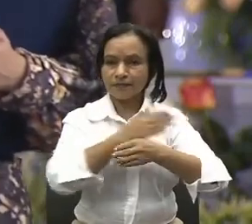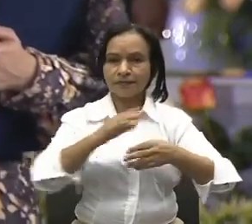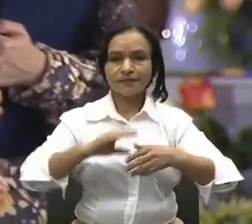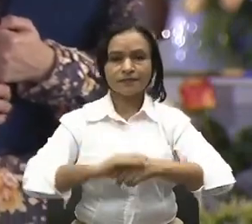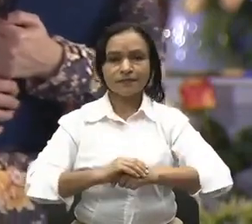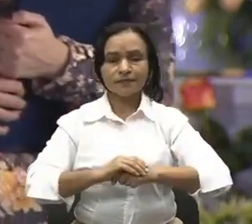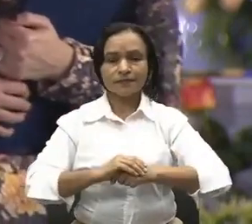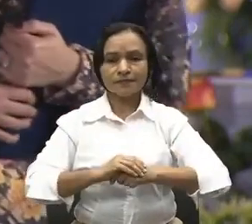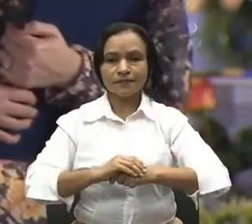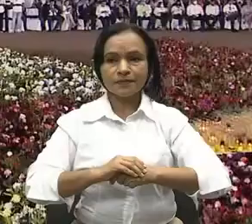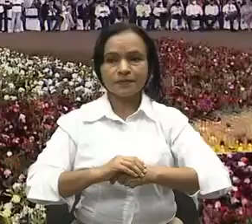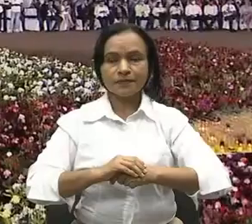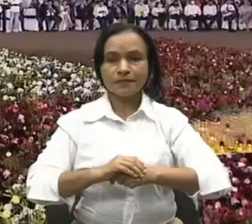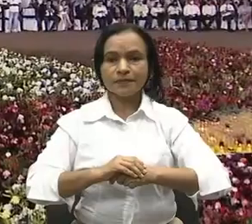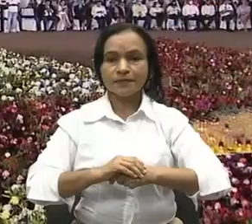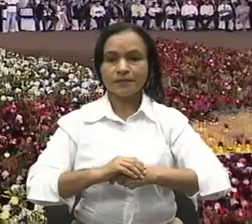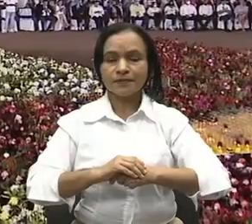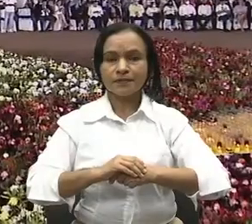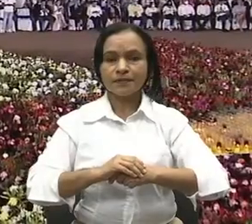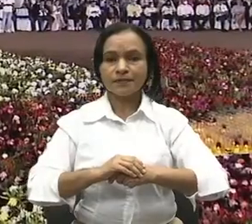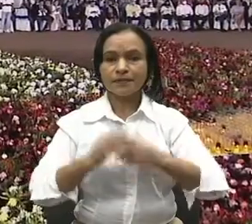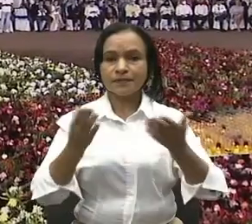Deng Xiaoping logra dar